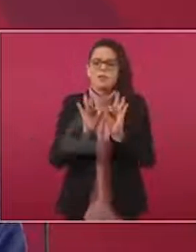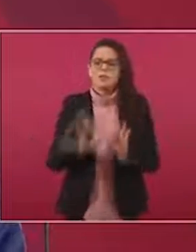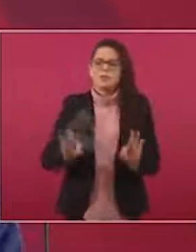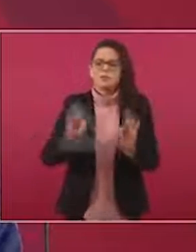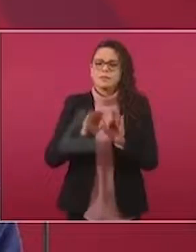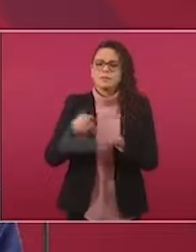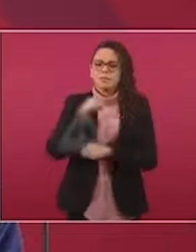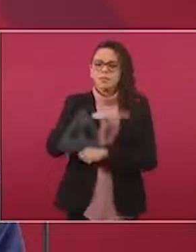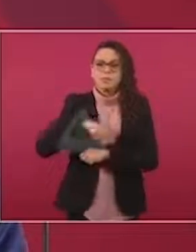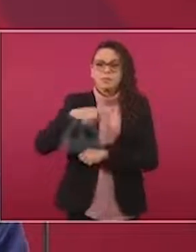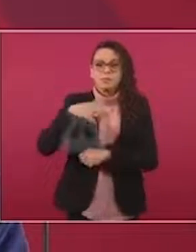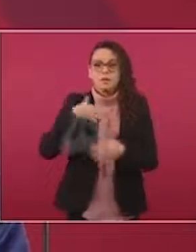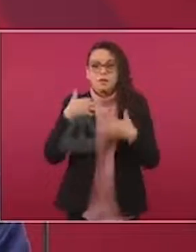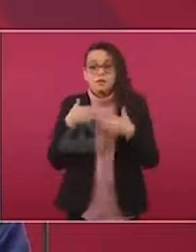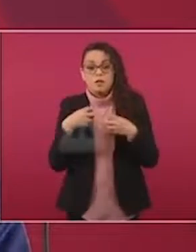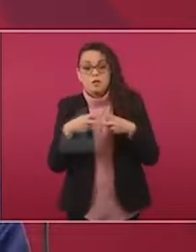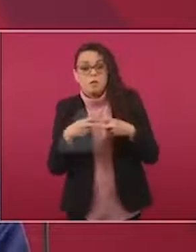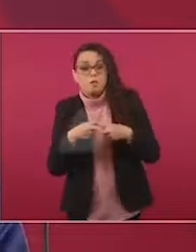llevar